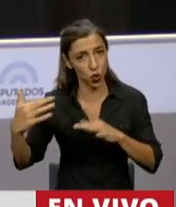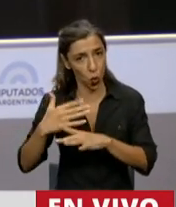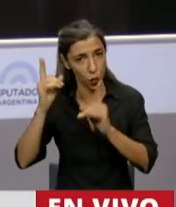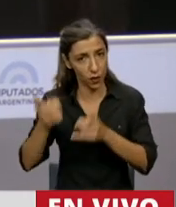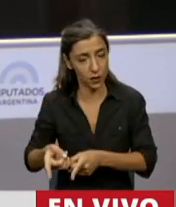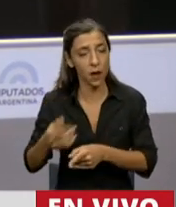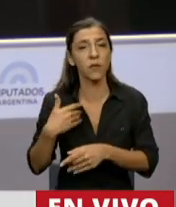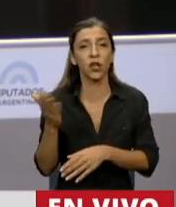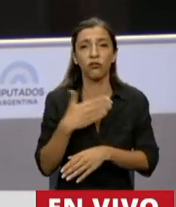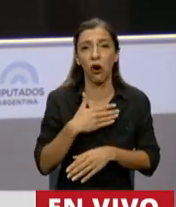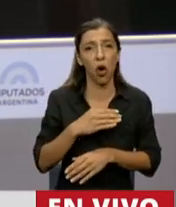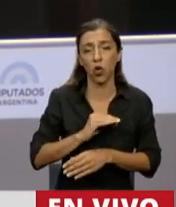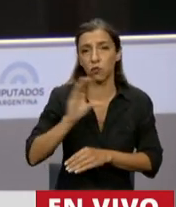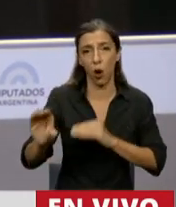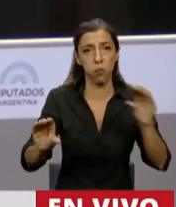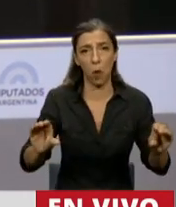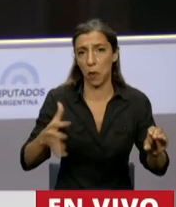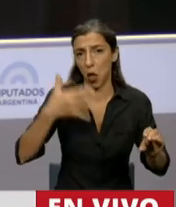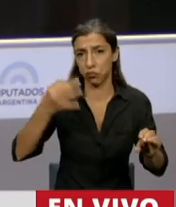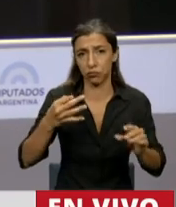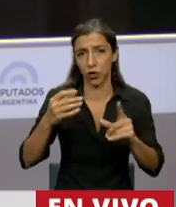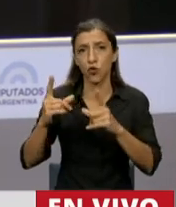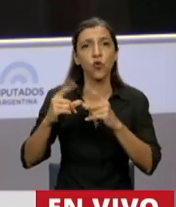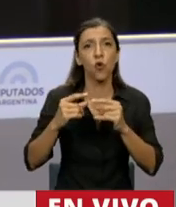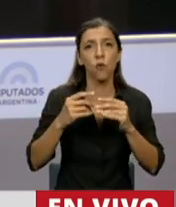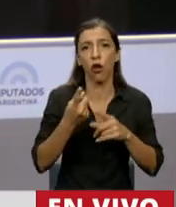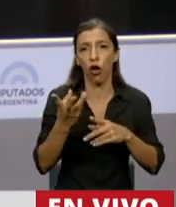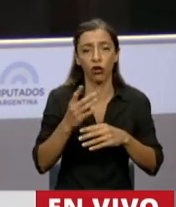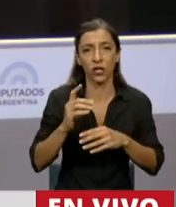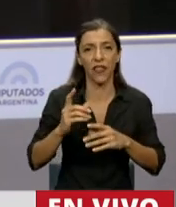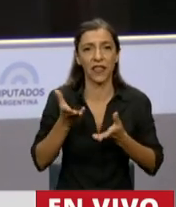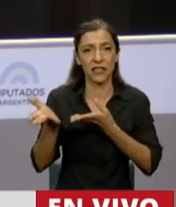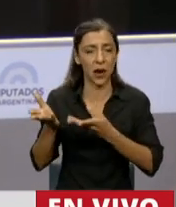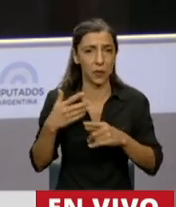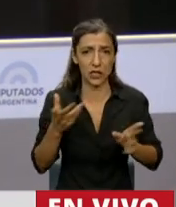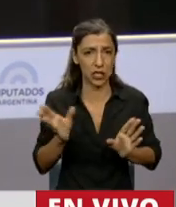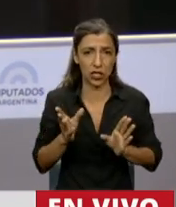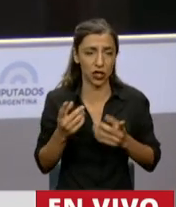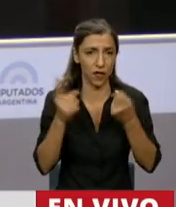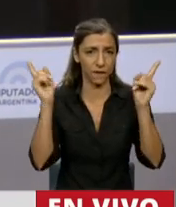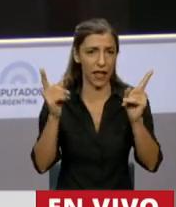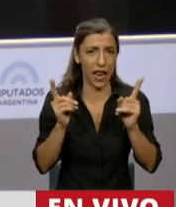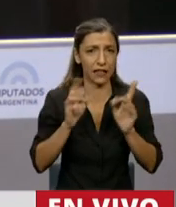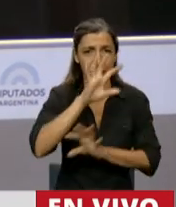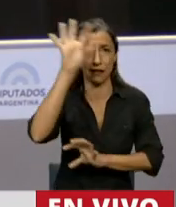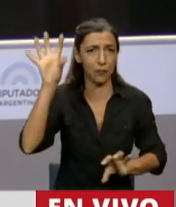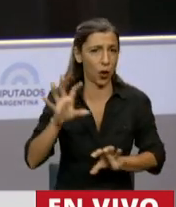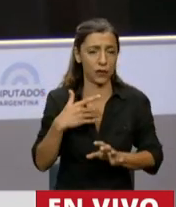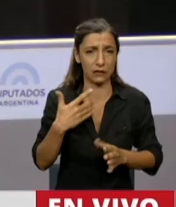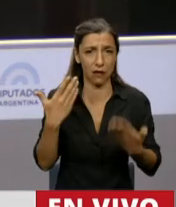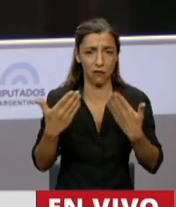cantidades que no se corresponden con aquellas que se recibe en el interior nosotros por eso vamos a